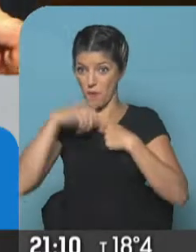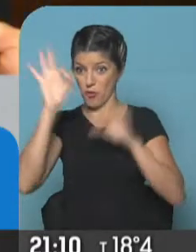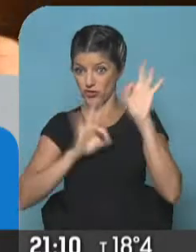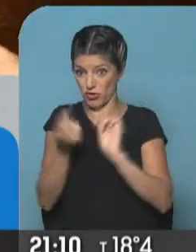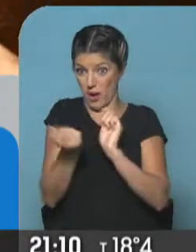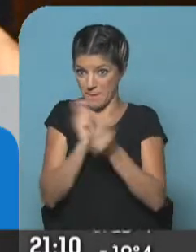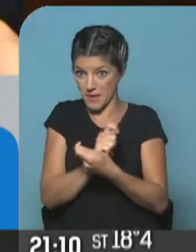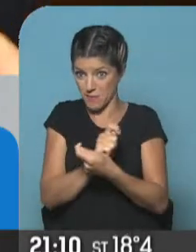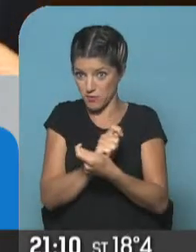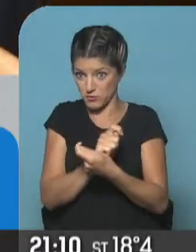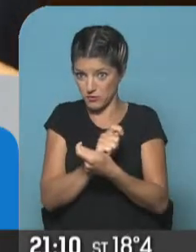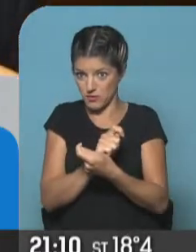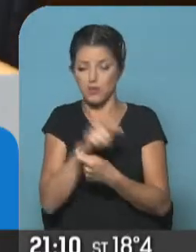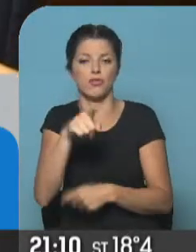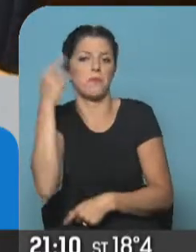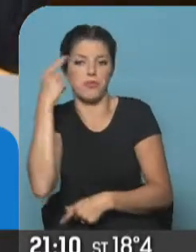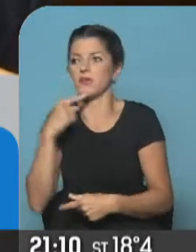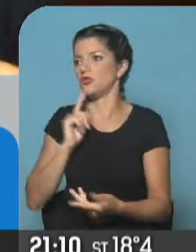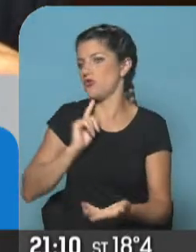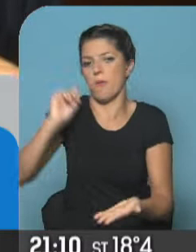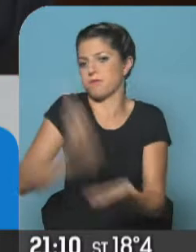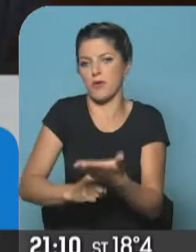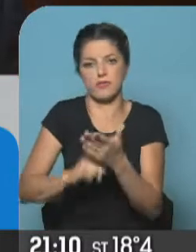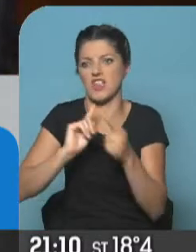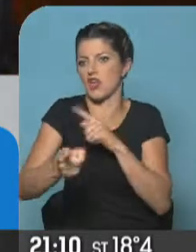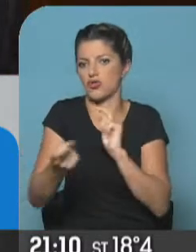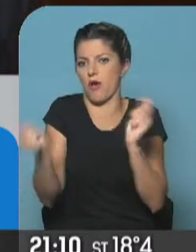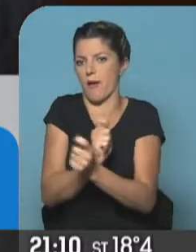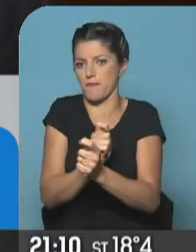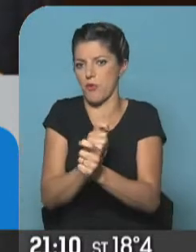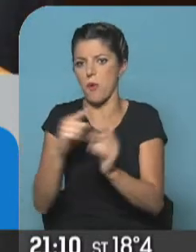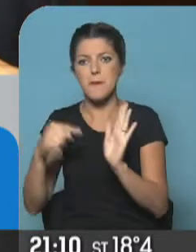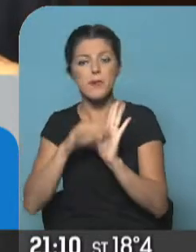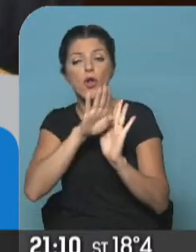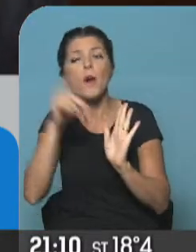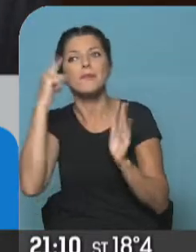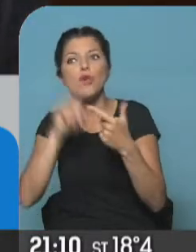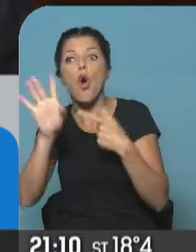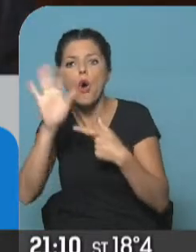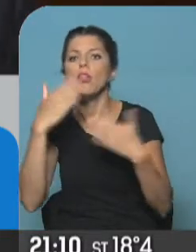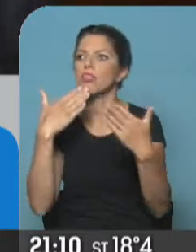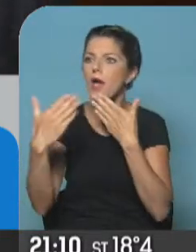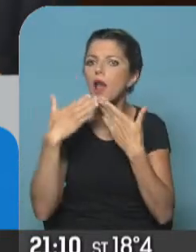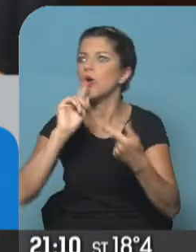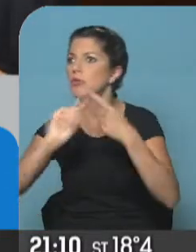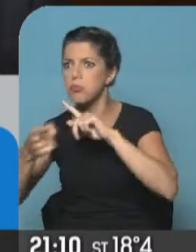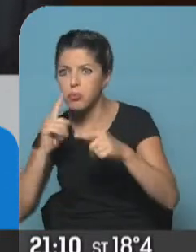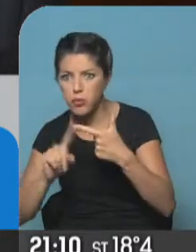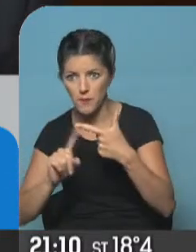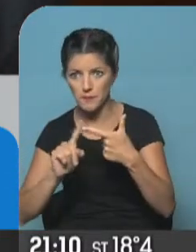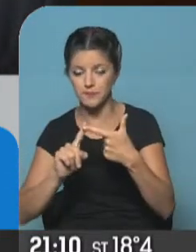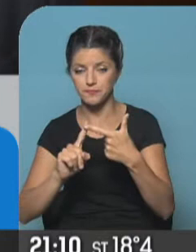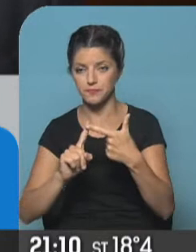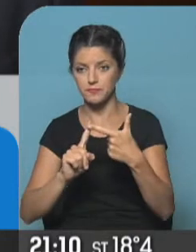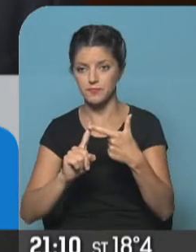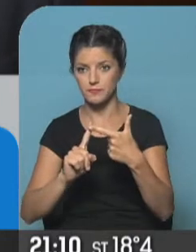yo presento la reforma que considero necesaria, o la otra es abrir una instancia de diálogo, de negociación, que es lo que hizo justamente cuando presentó